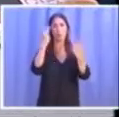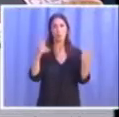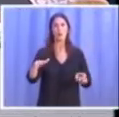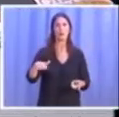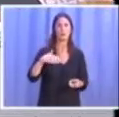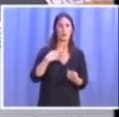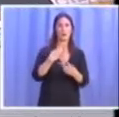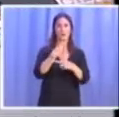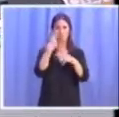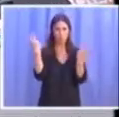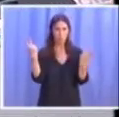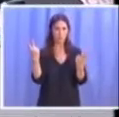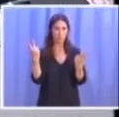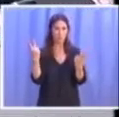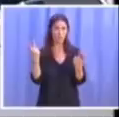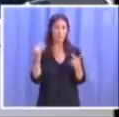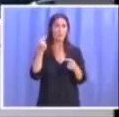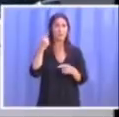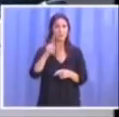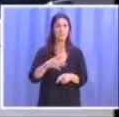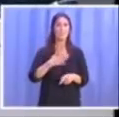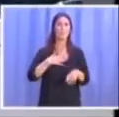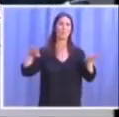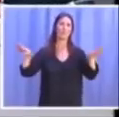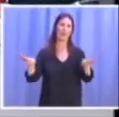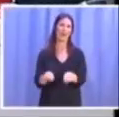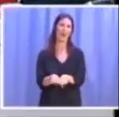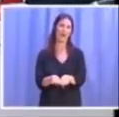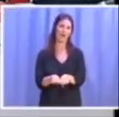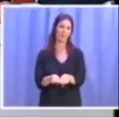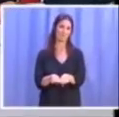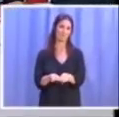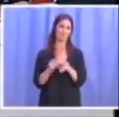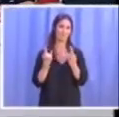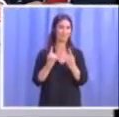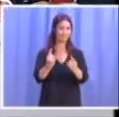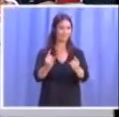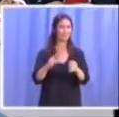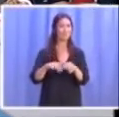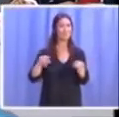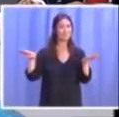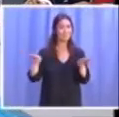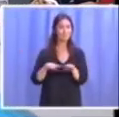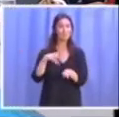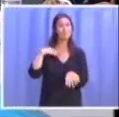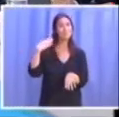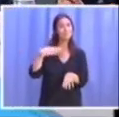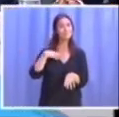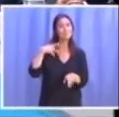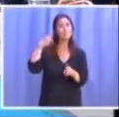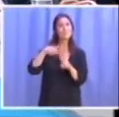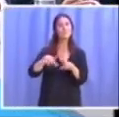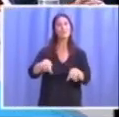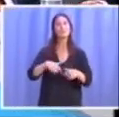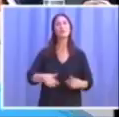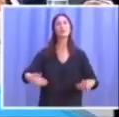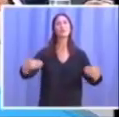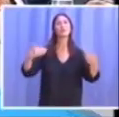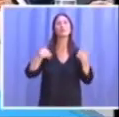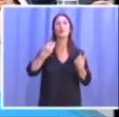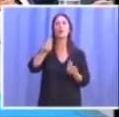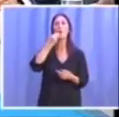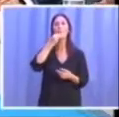los recursos públicos. Y también por nuestra vega. Nuestra apuesta es recuperar las competencias de los